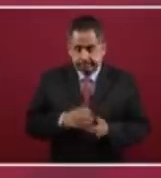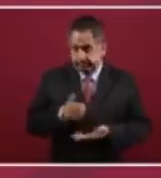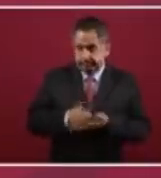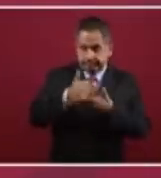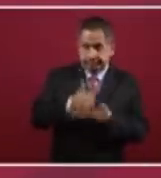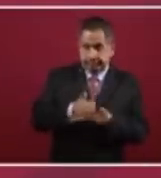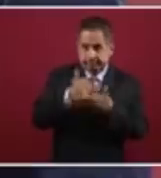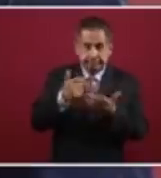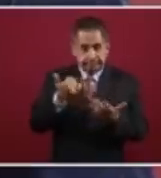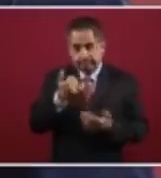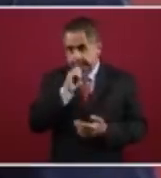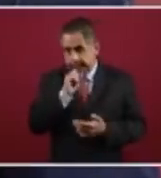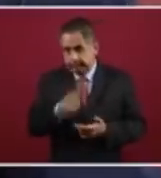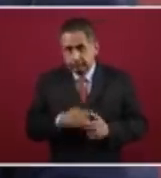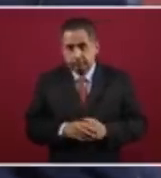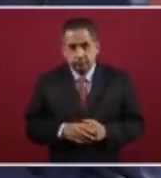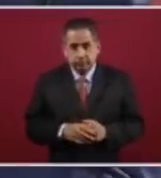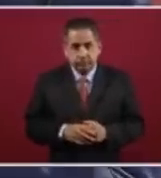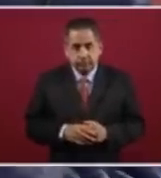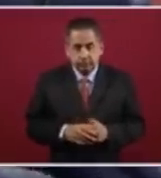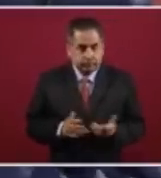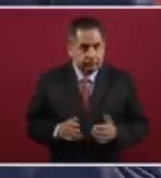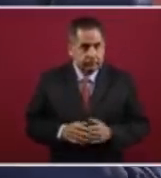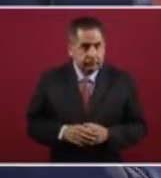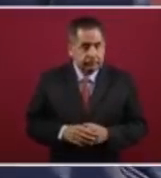ayudar. Y también